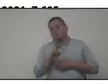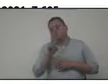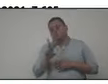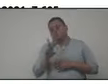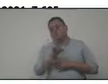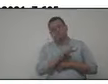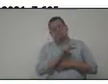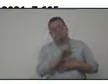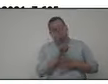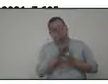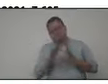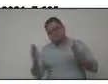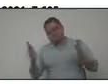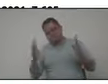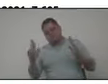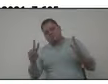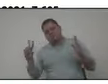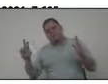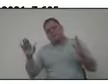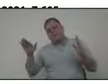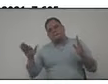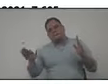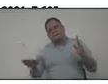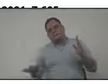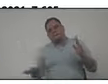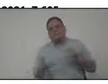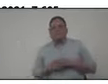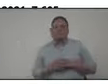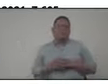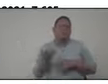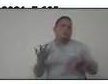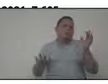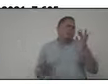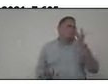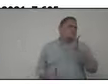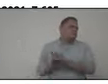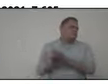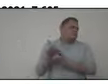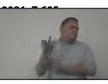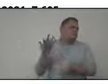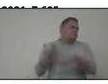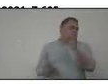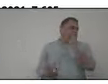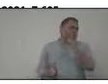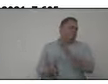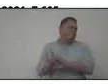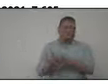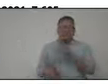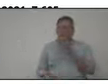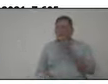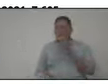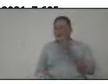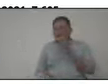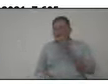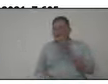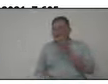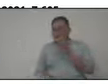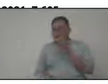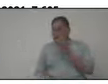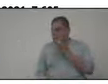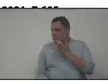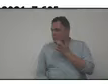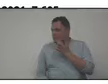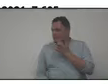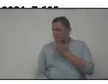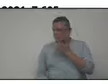2021. Otros eventos muy esporádicos, todo teníamos aún cerrados por